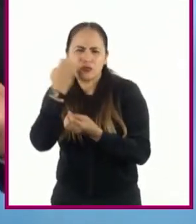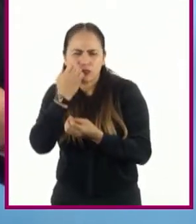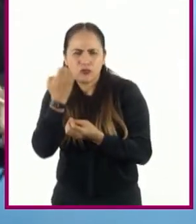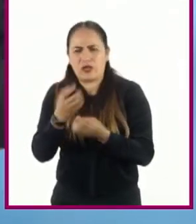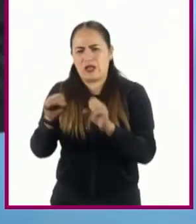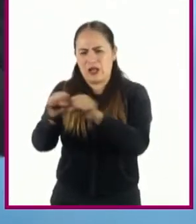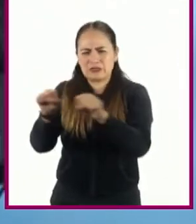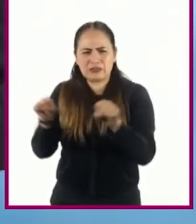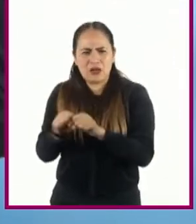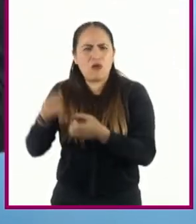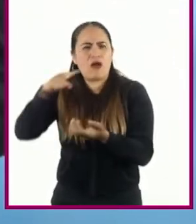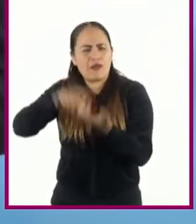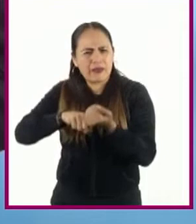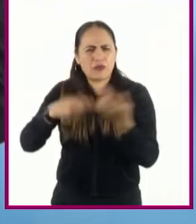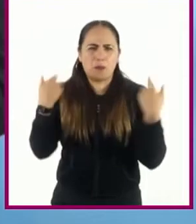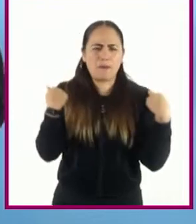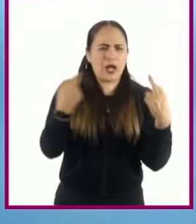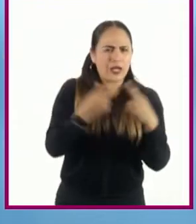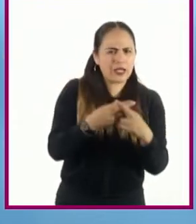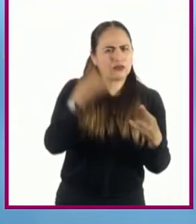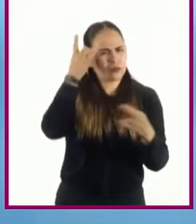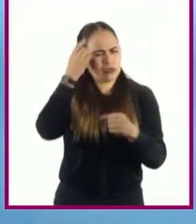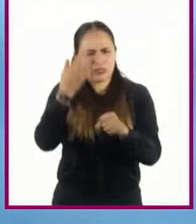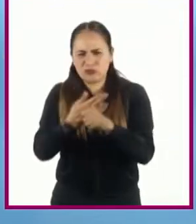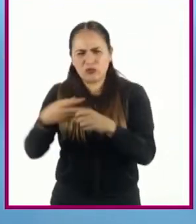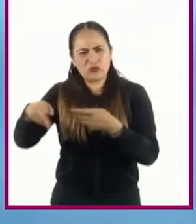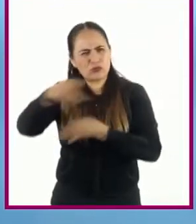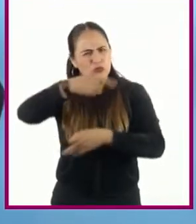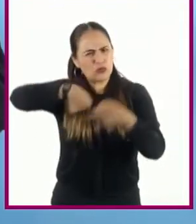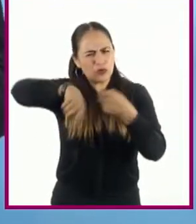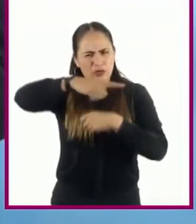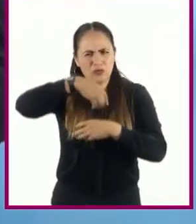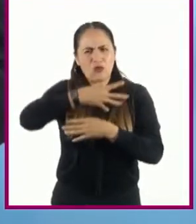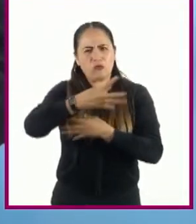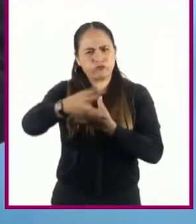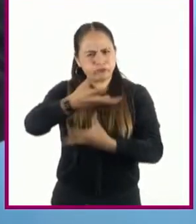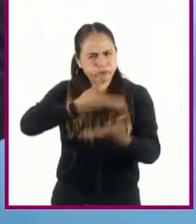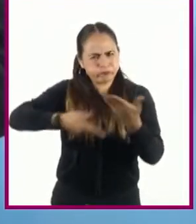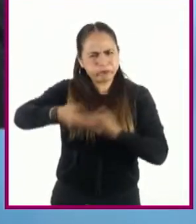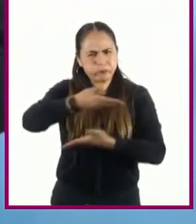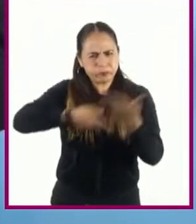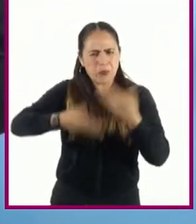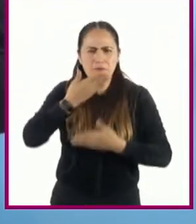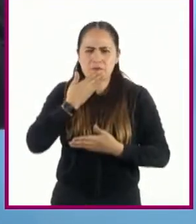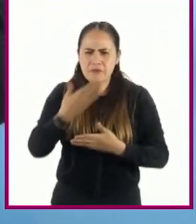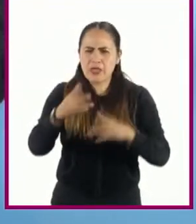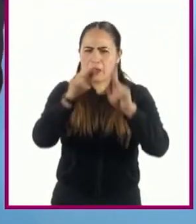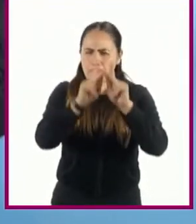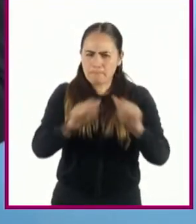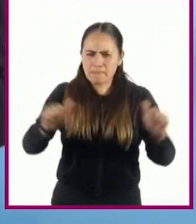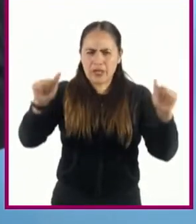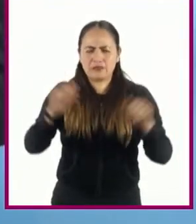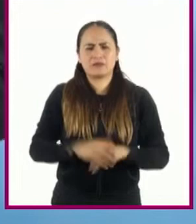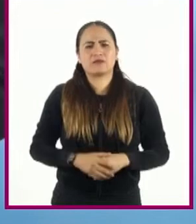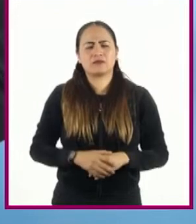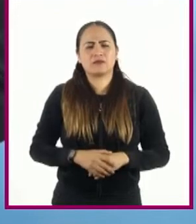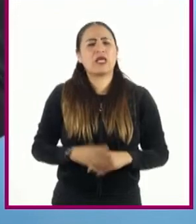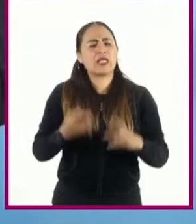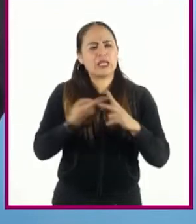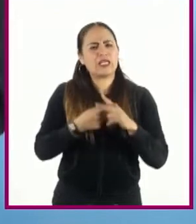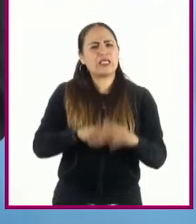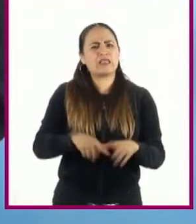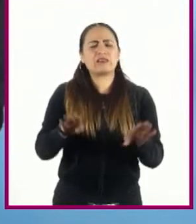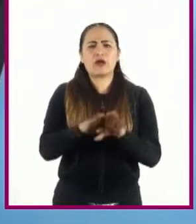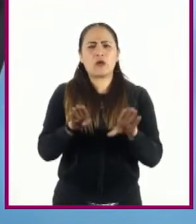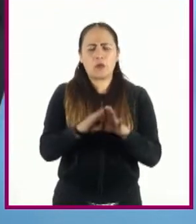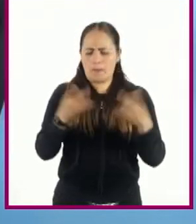docentes y toda la comunidad escolar. Las acciones por la paz comienzan con la solidaridad con las personas que